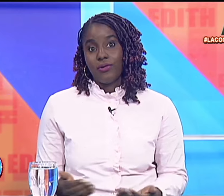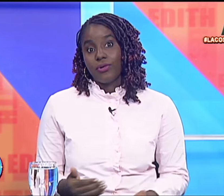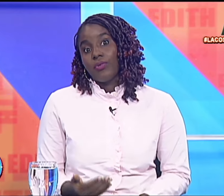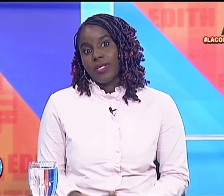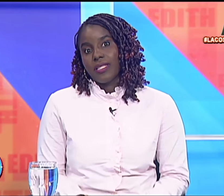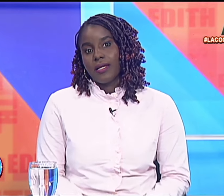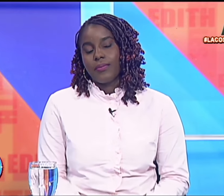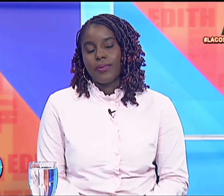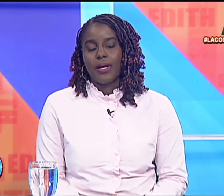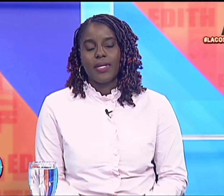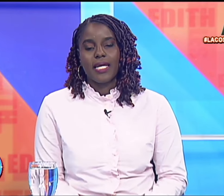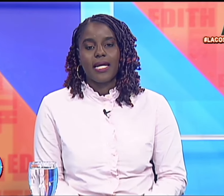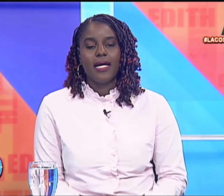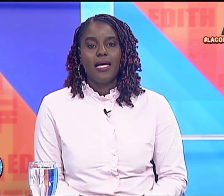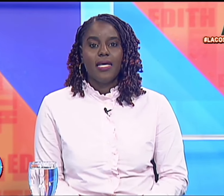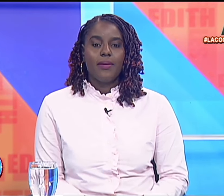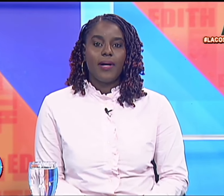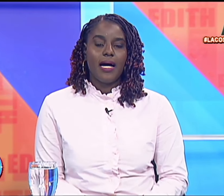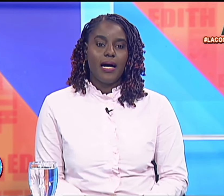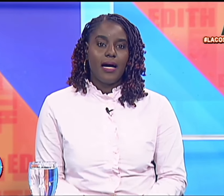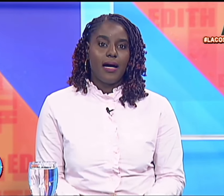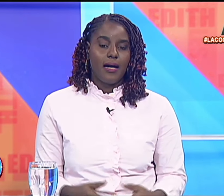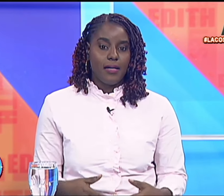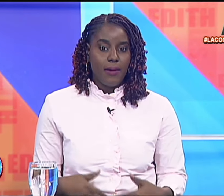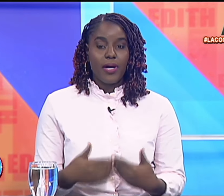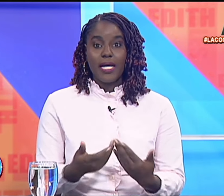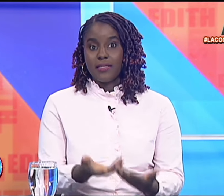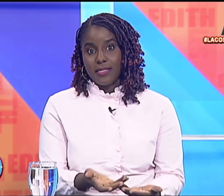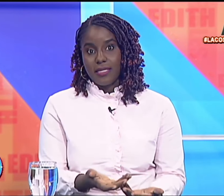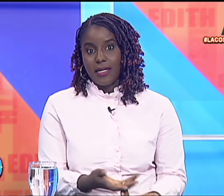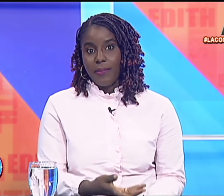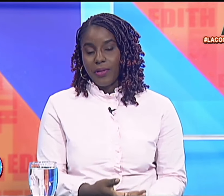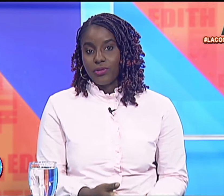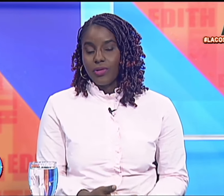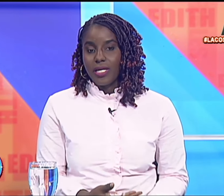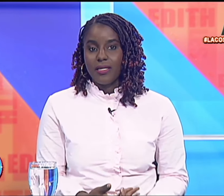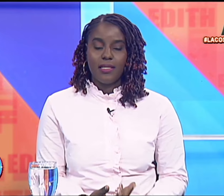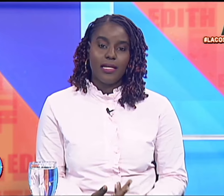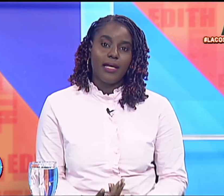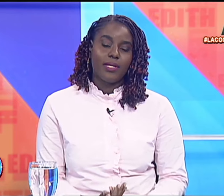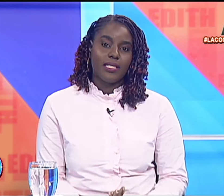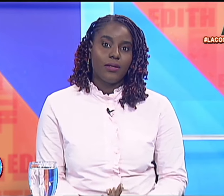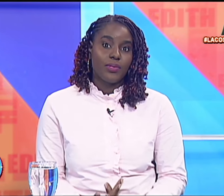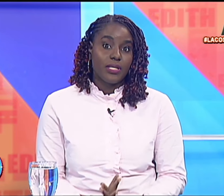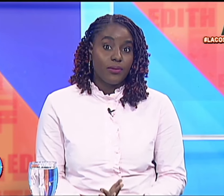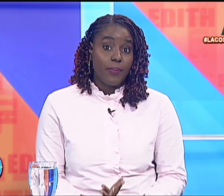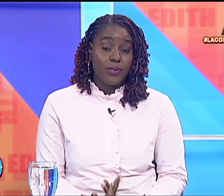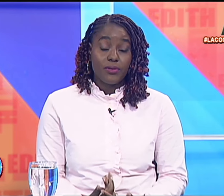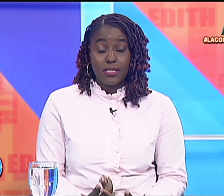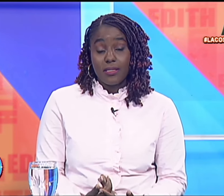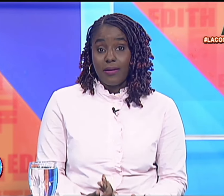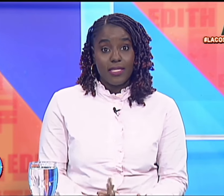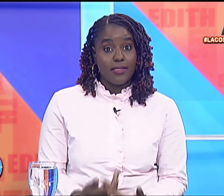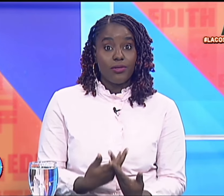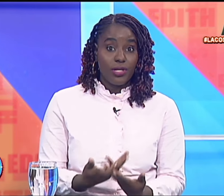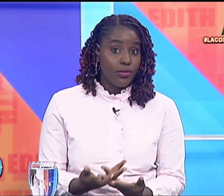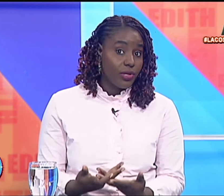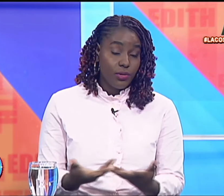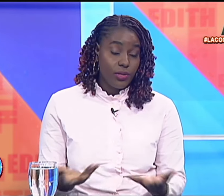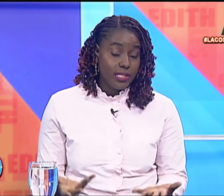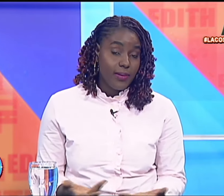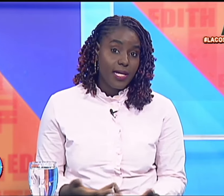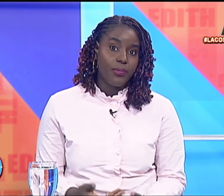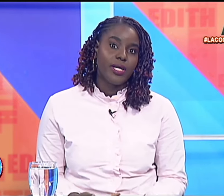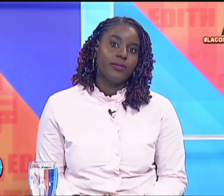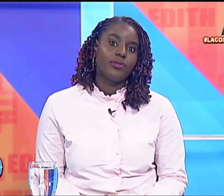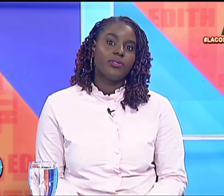estaban los rumores de que República Dominicana iba a abocarse a esta reapertura, y del lado haitiano pues algunas personas estaban diciendo que no